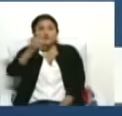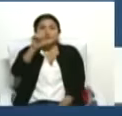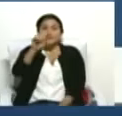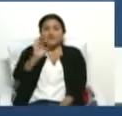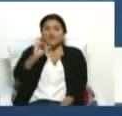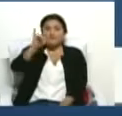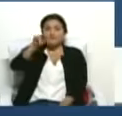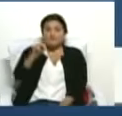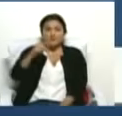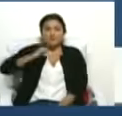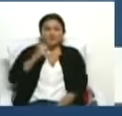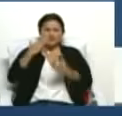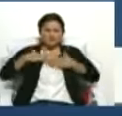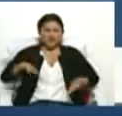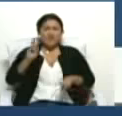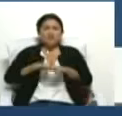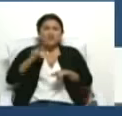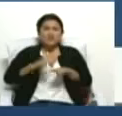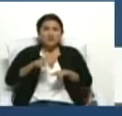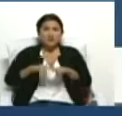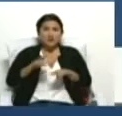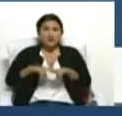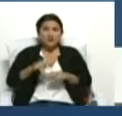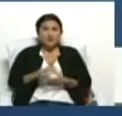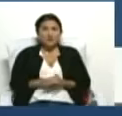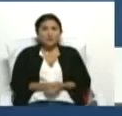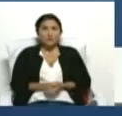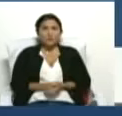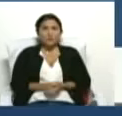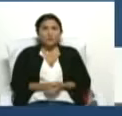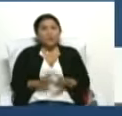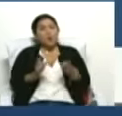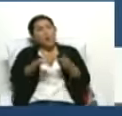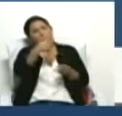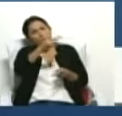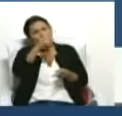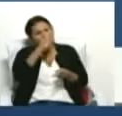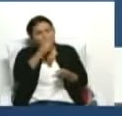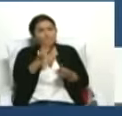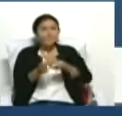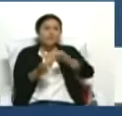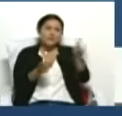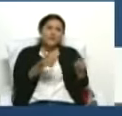señor Alejandro José González de Canales Plaza, para el DIGESIN.